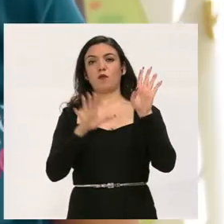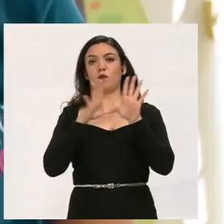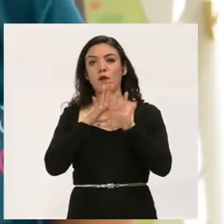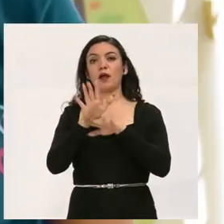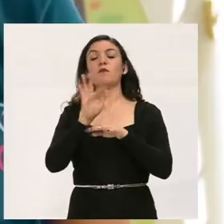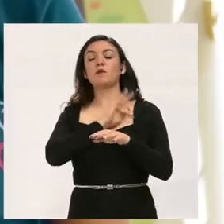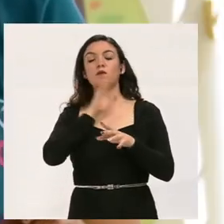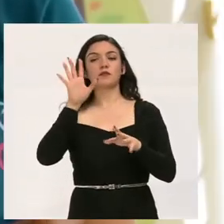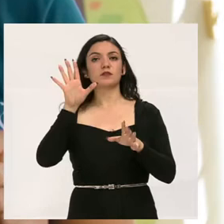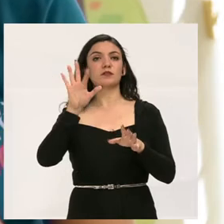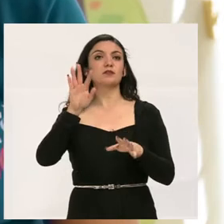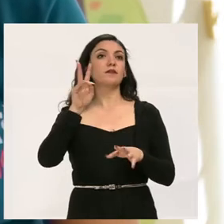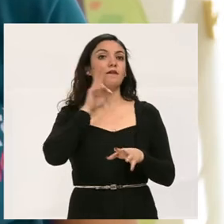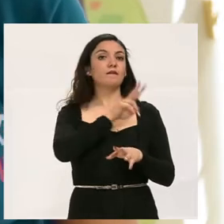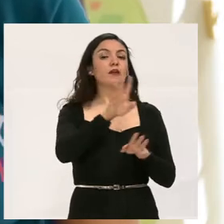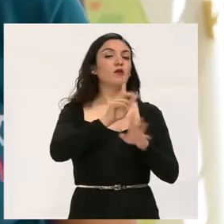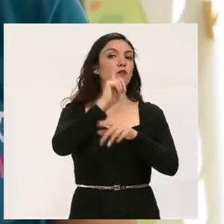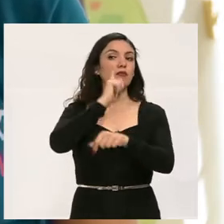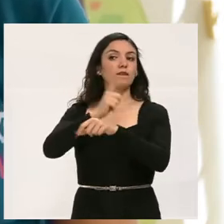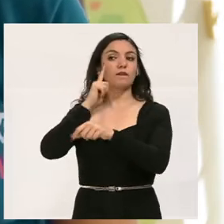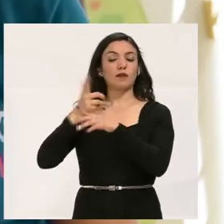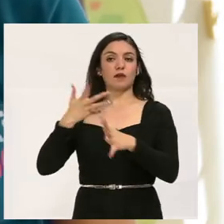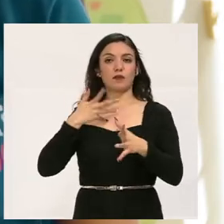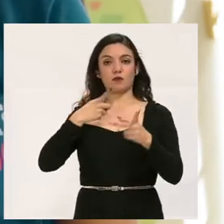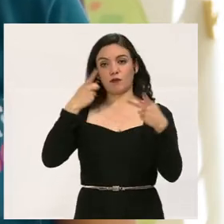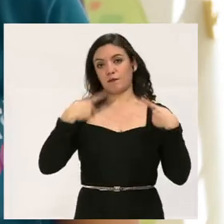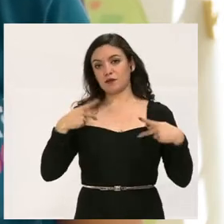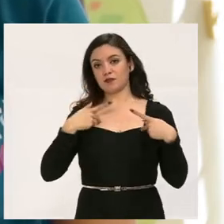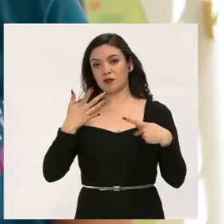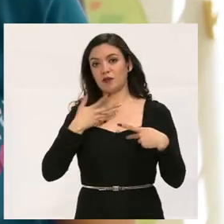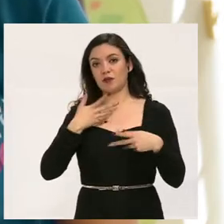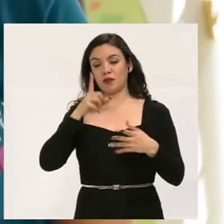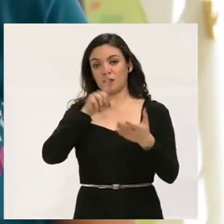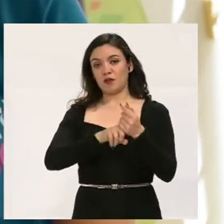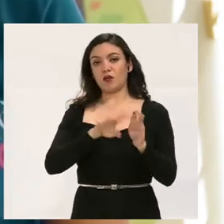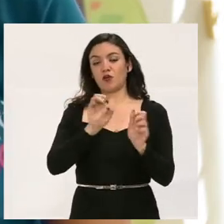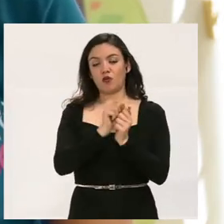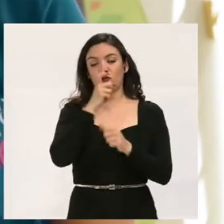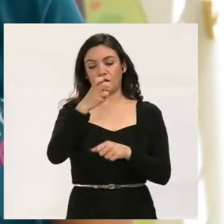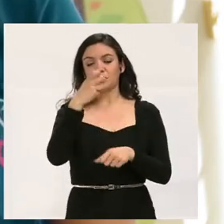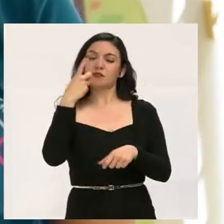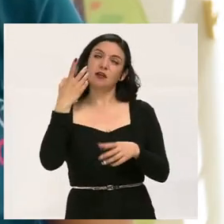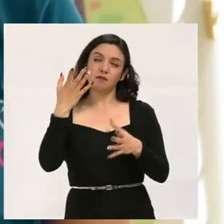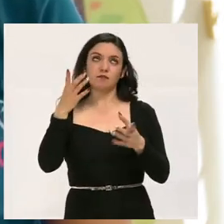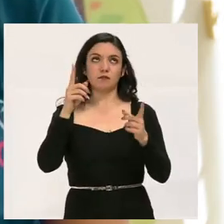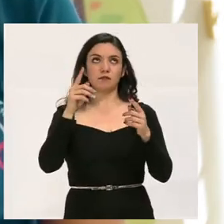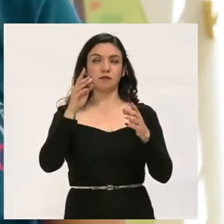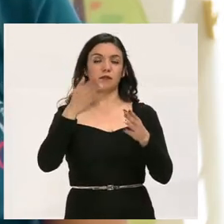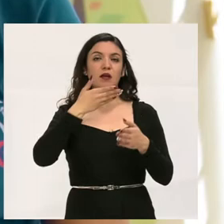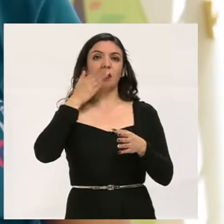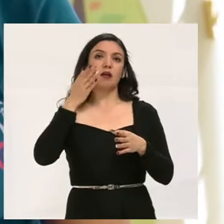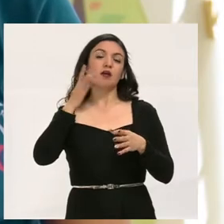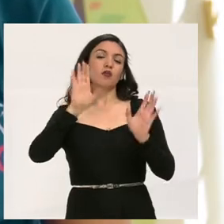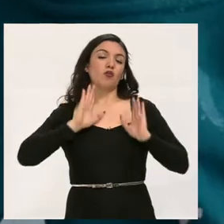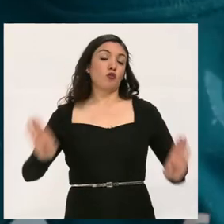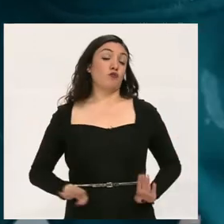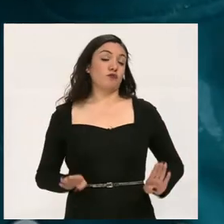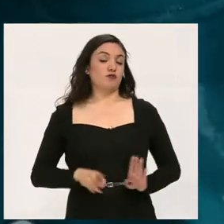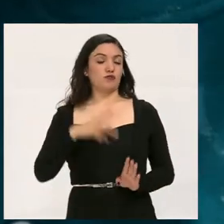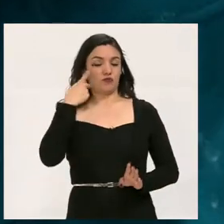cuatro áreas con las que podamos empezar a detectar que una persona se encuentra dentro del trastorno del espectro del autismo